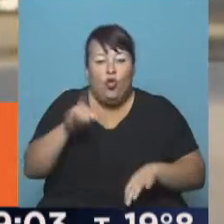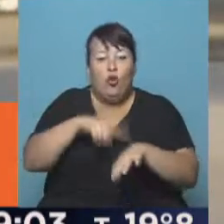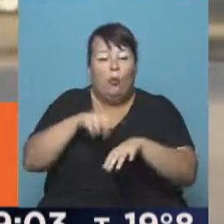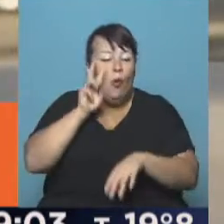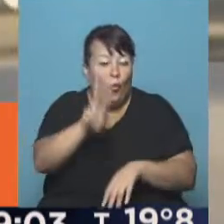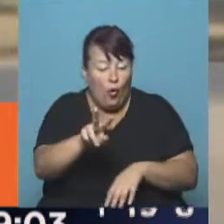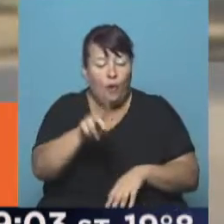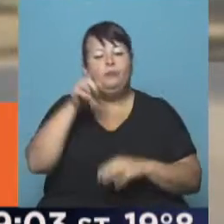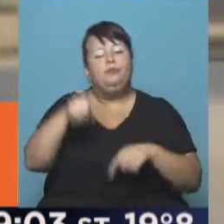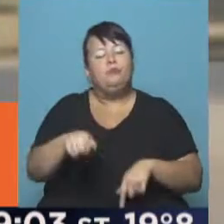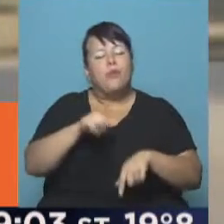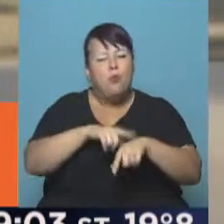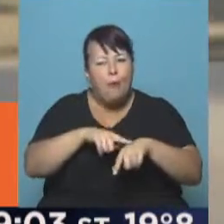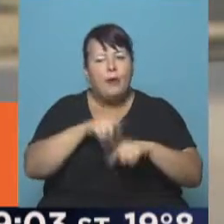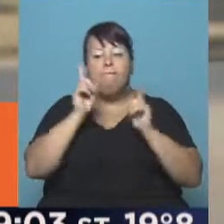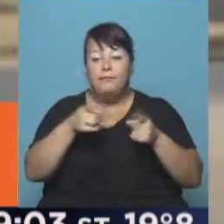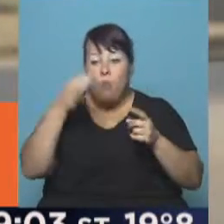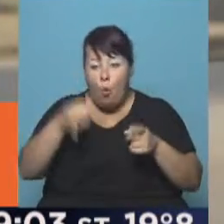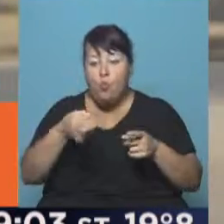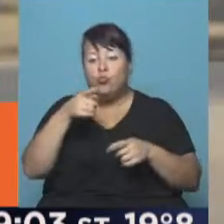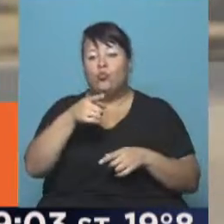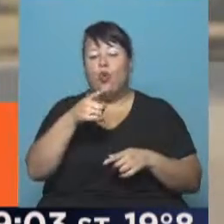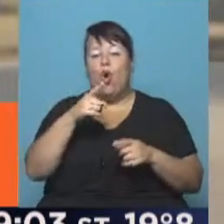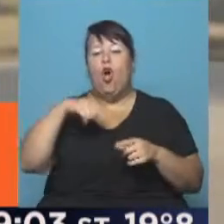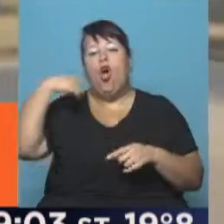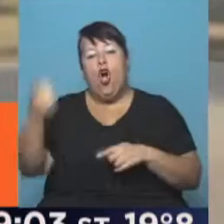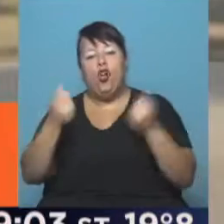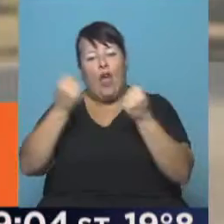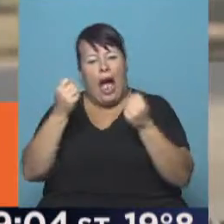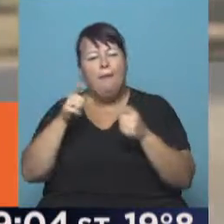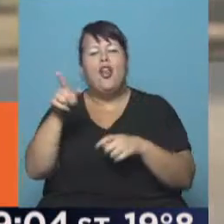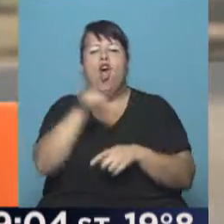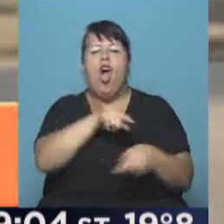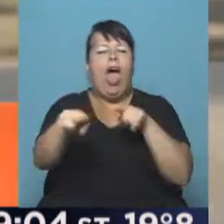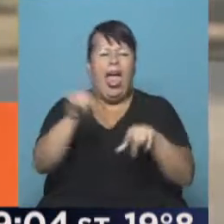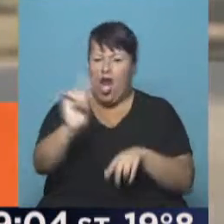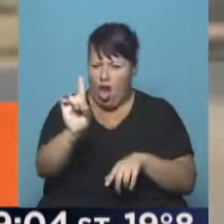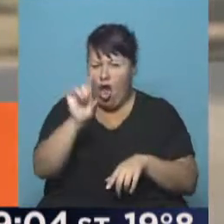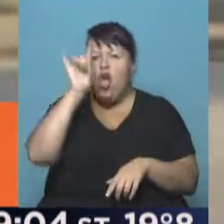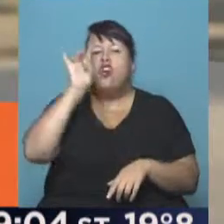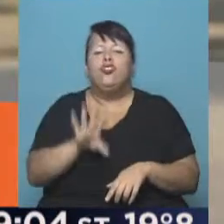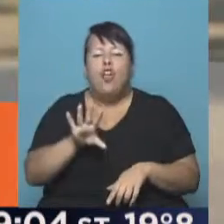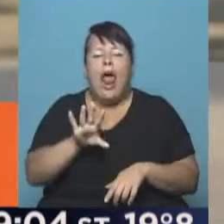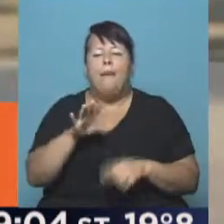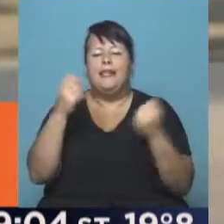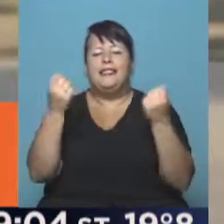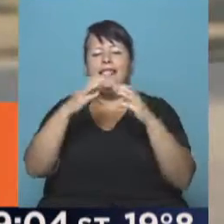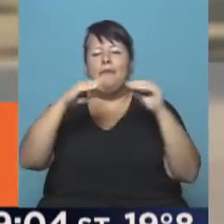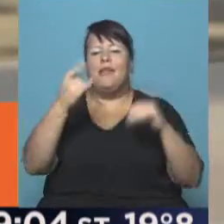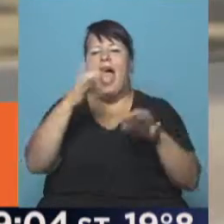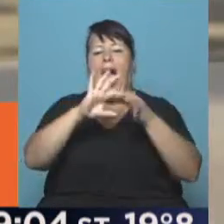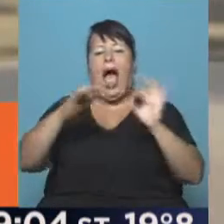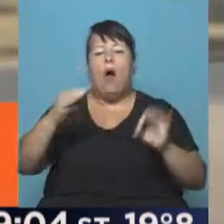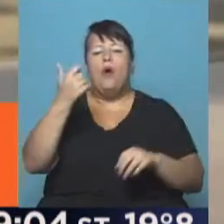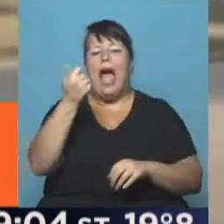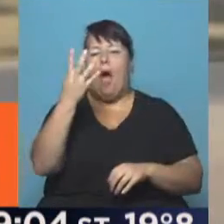situación. Y que en esas circunstancias fue que, mientras estaban con otro vehículo, pero no estaban corriendo, solamente los del Audi